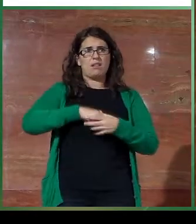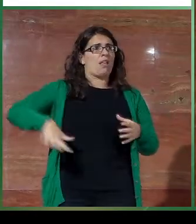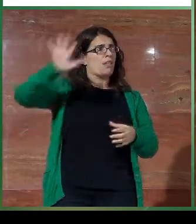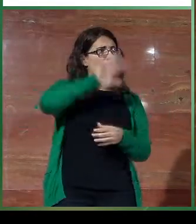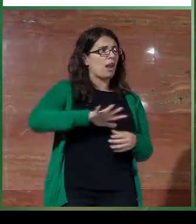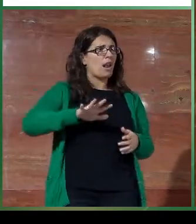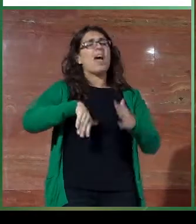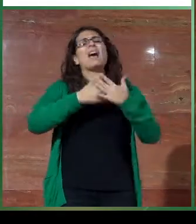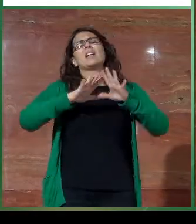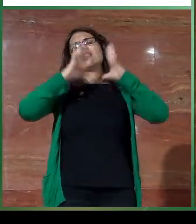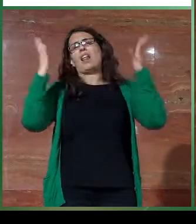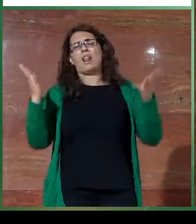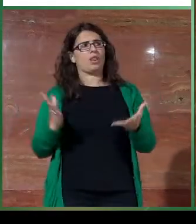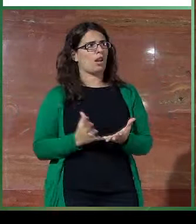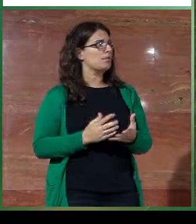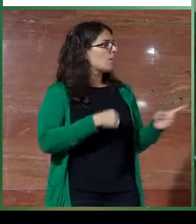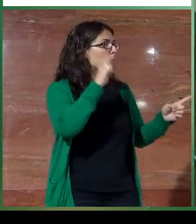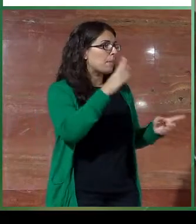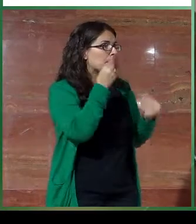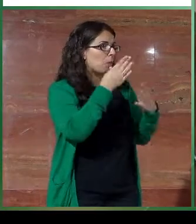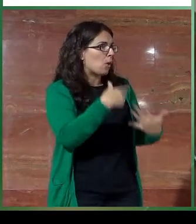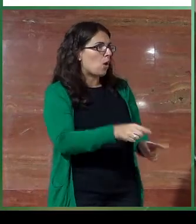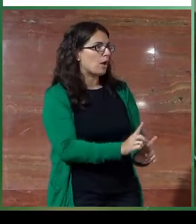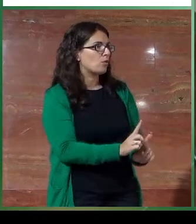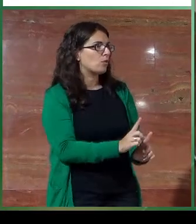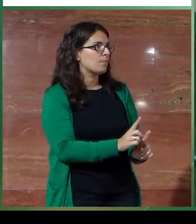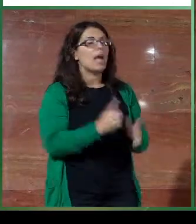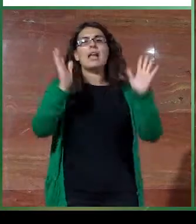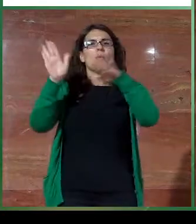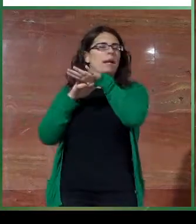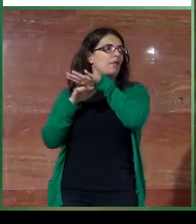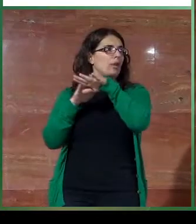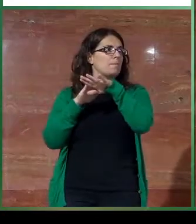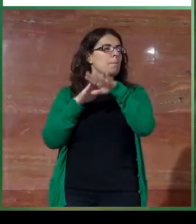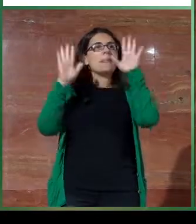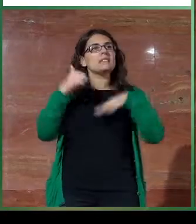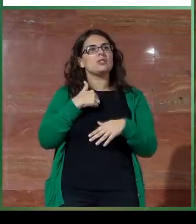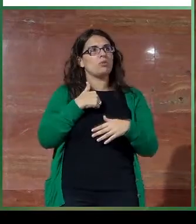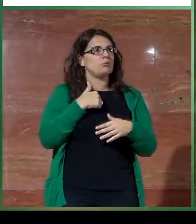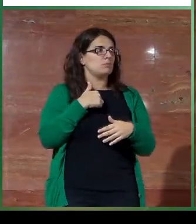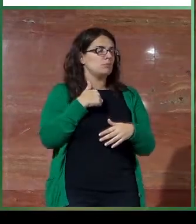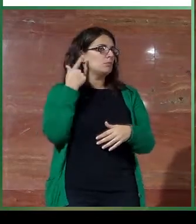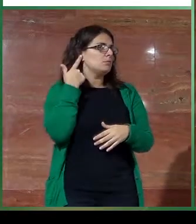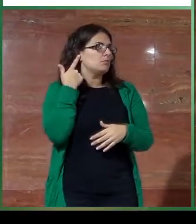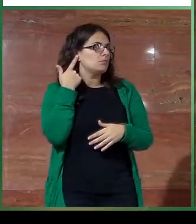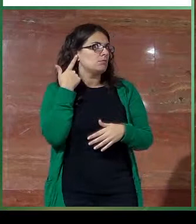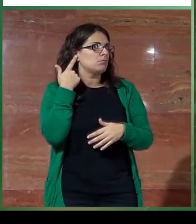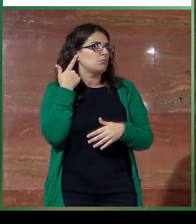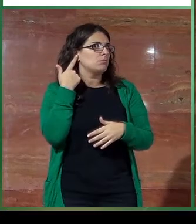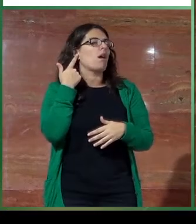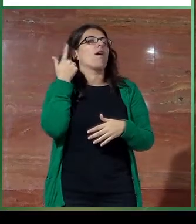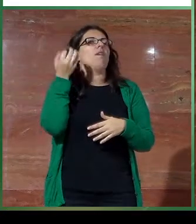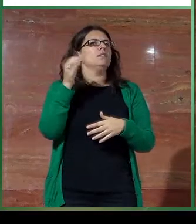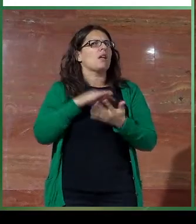como internacional. Me parece muy bien, pero al grano. Perdone, no, es que mire, no he podido evitar pegar la oreja, he visto que estaban ustedes hablando de estos temas